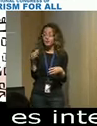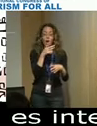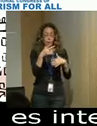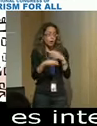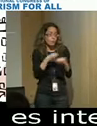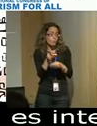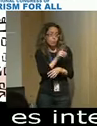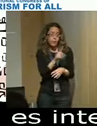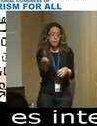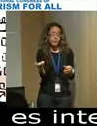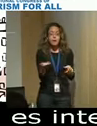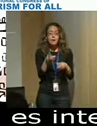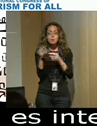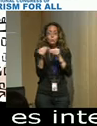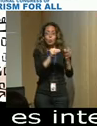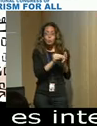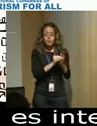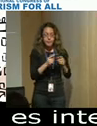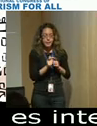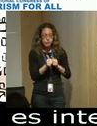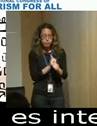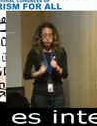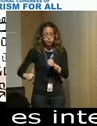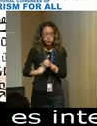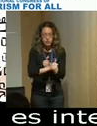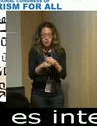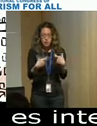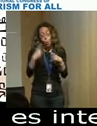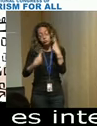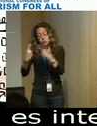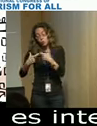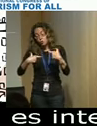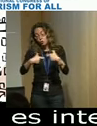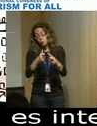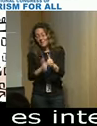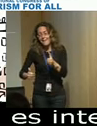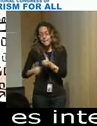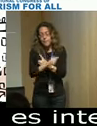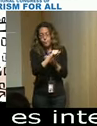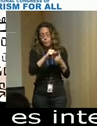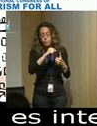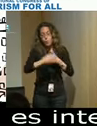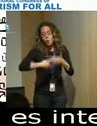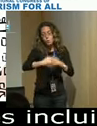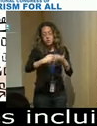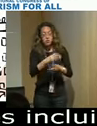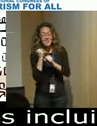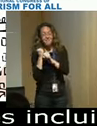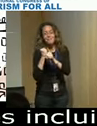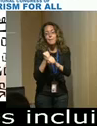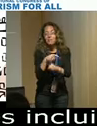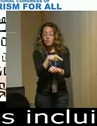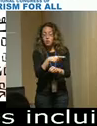veces lideramos o algunos sectores lideran procesos que no solo dependen de ellos, porque el tema de